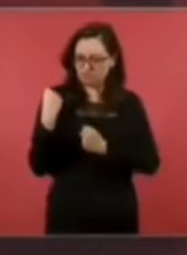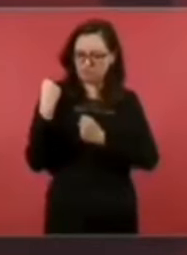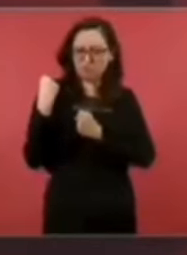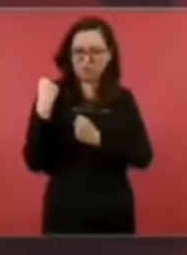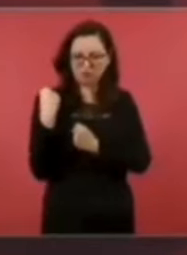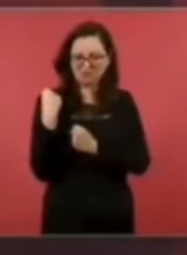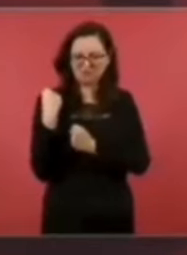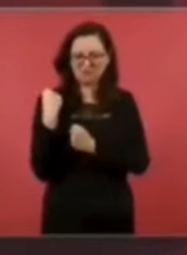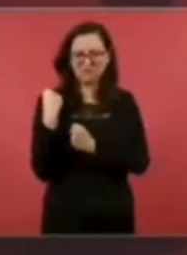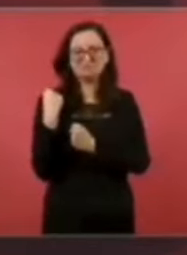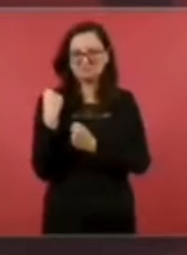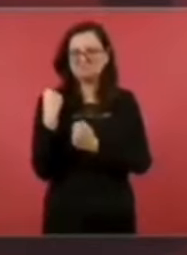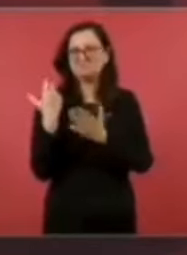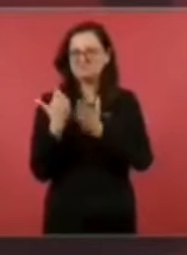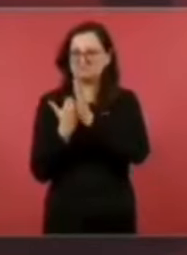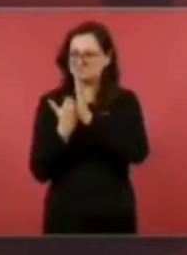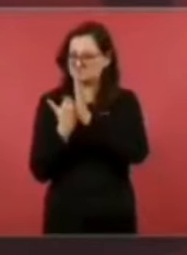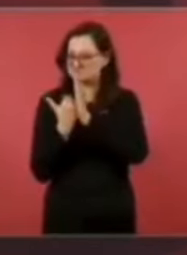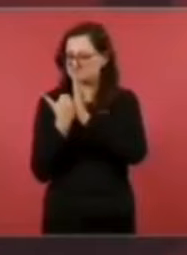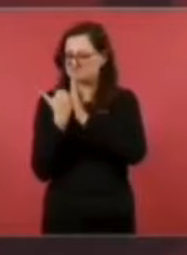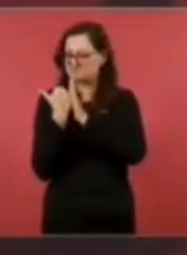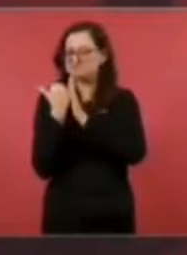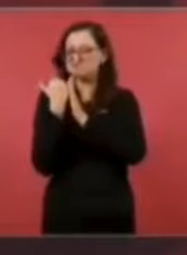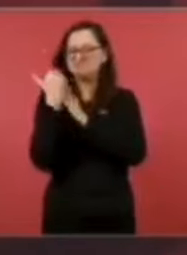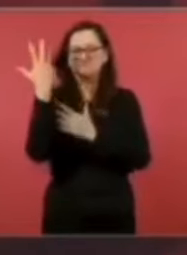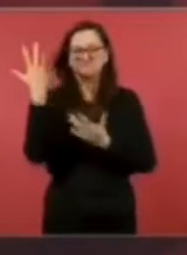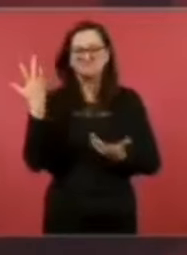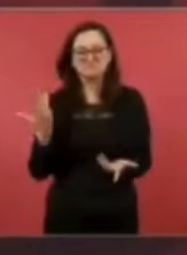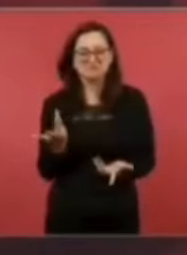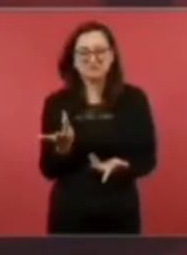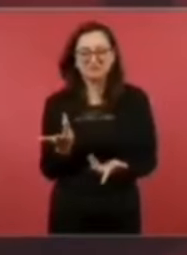relación al dólar.